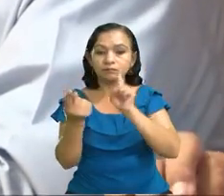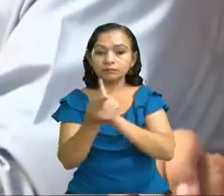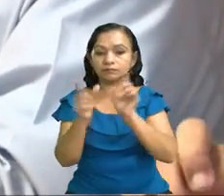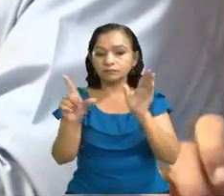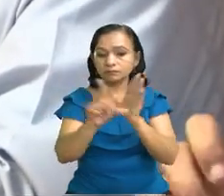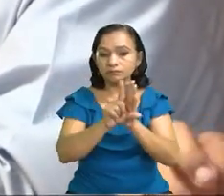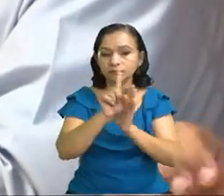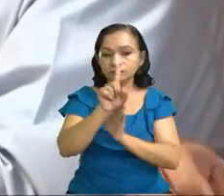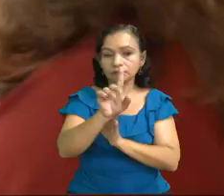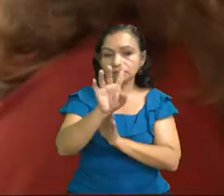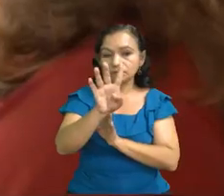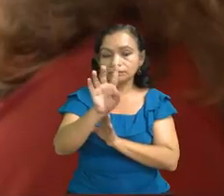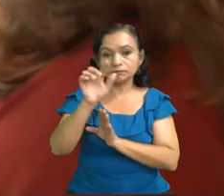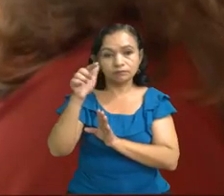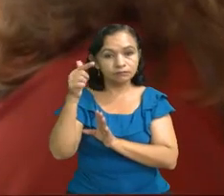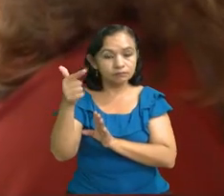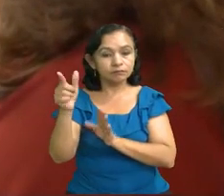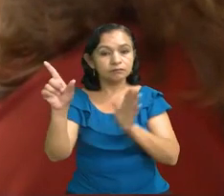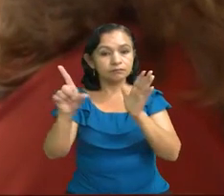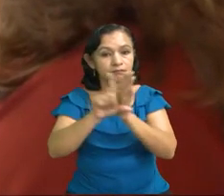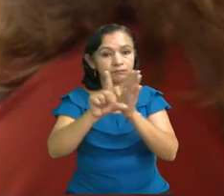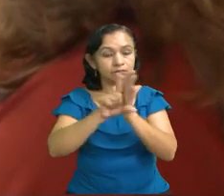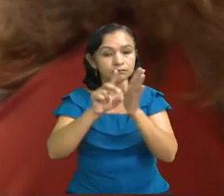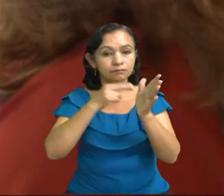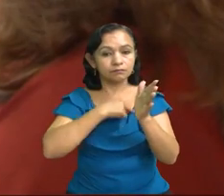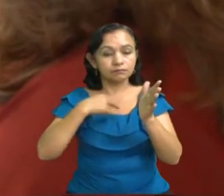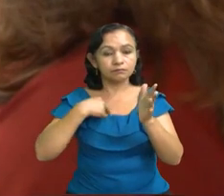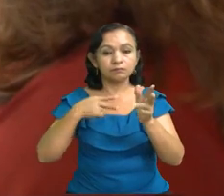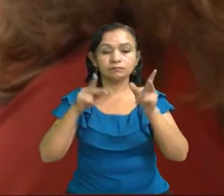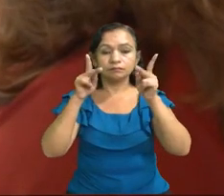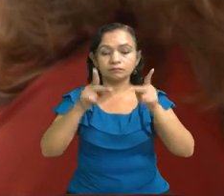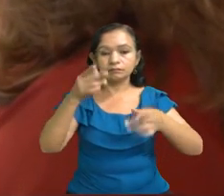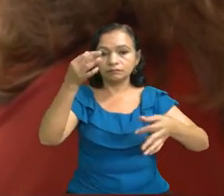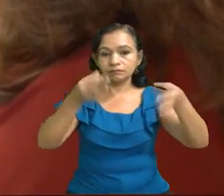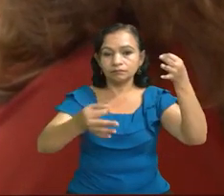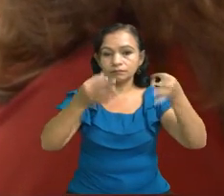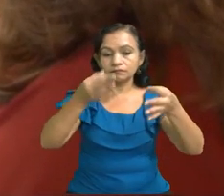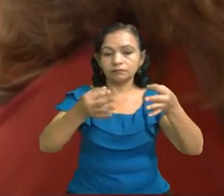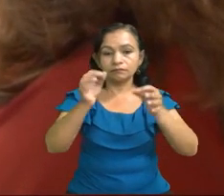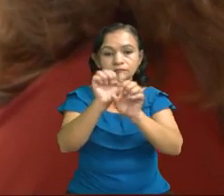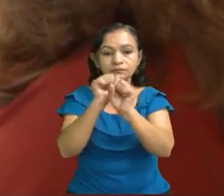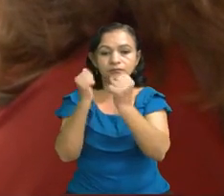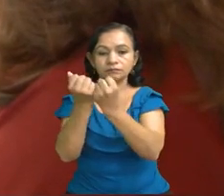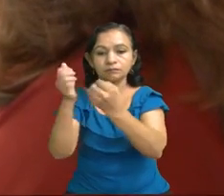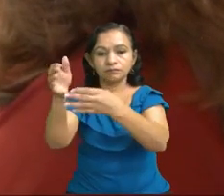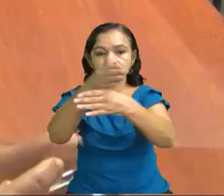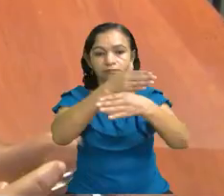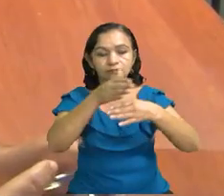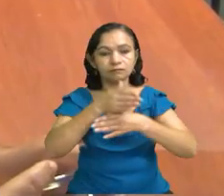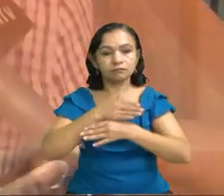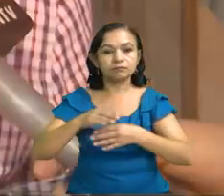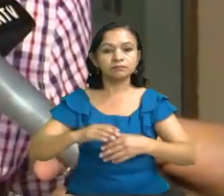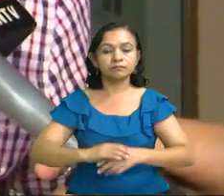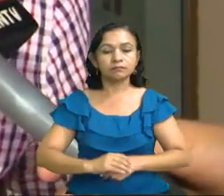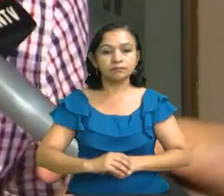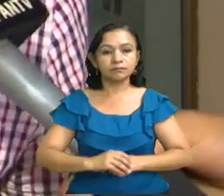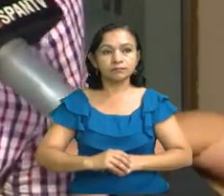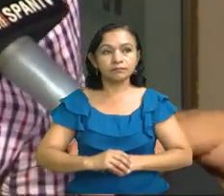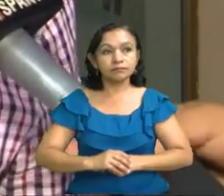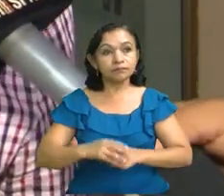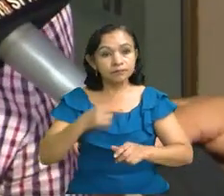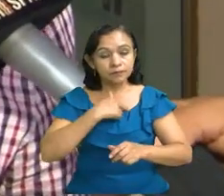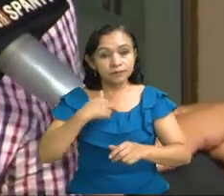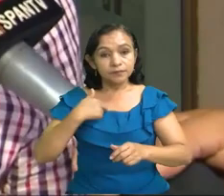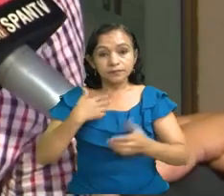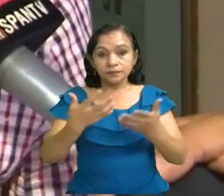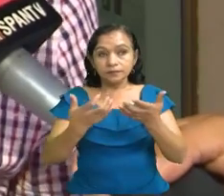Ley 147, Ley General sobre Personas Jurídicas sin Fines de Lucro. Hemos hecho una